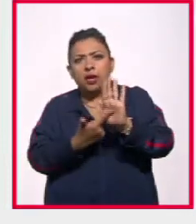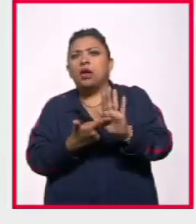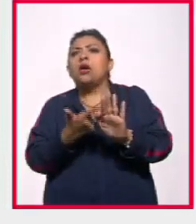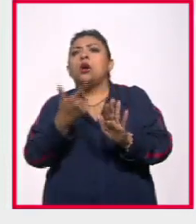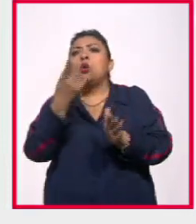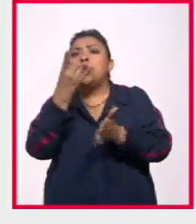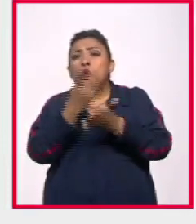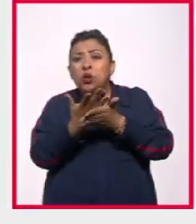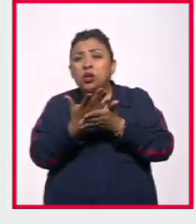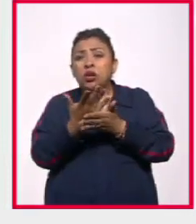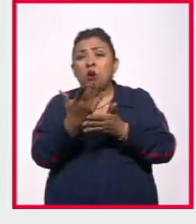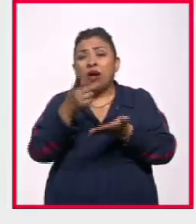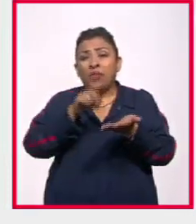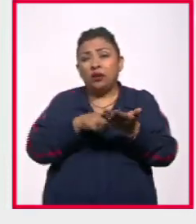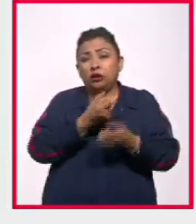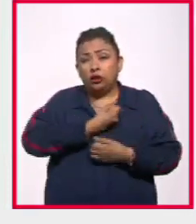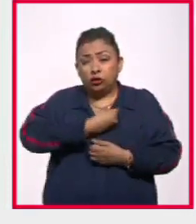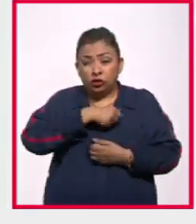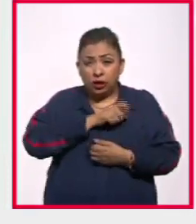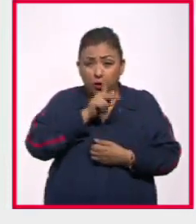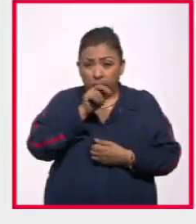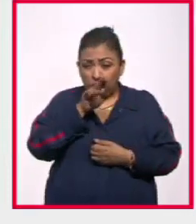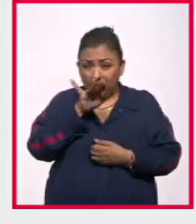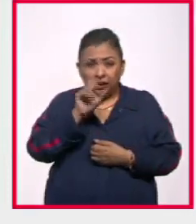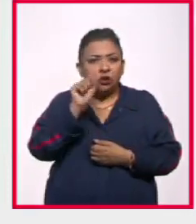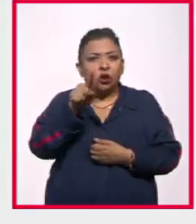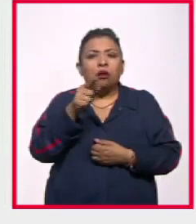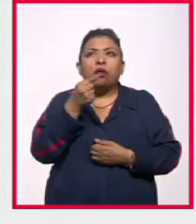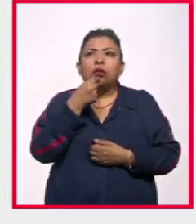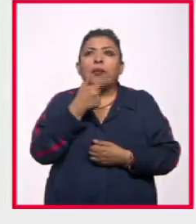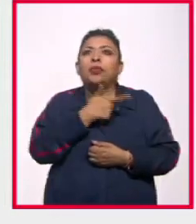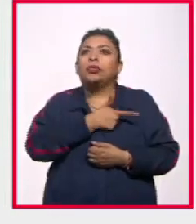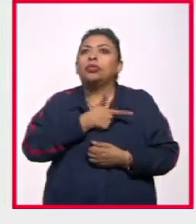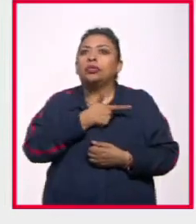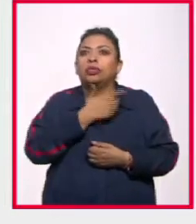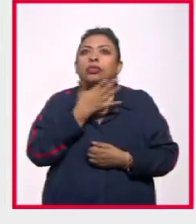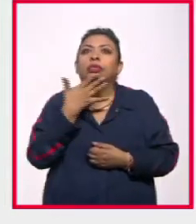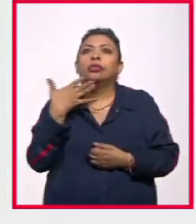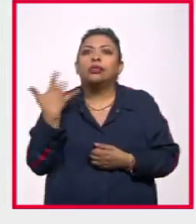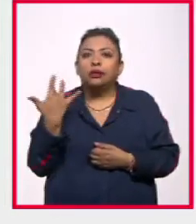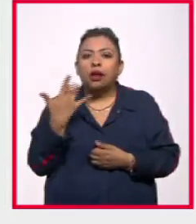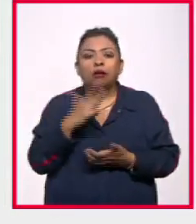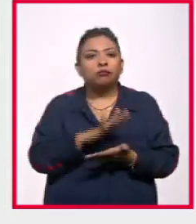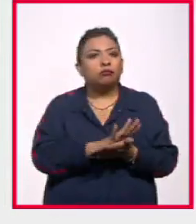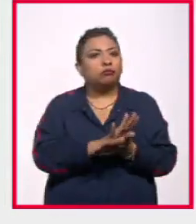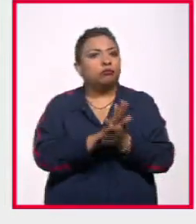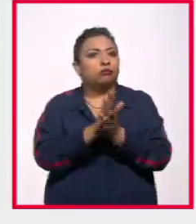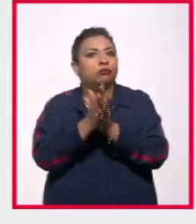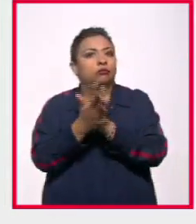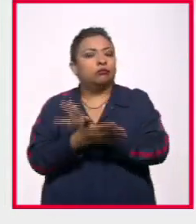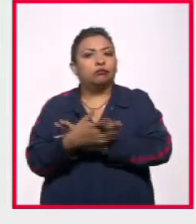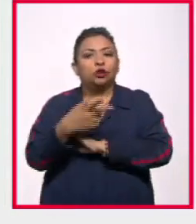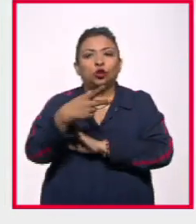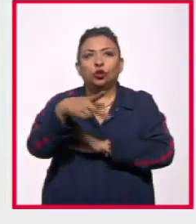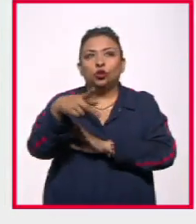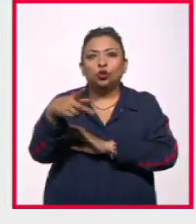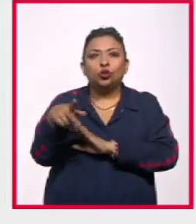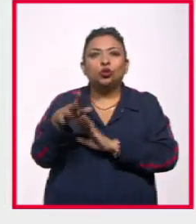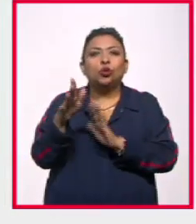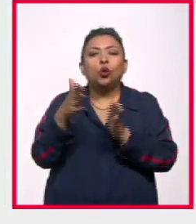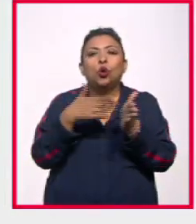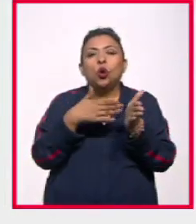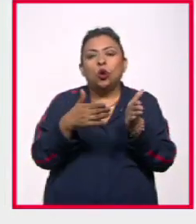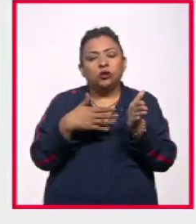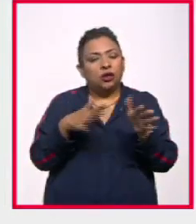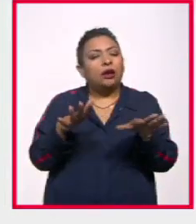no solamente de proteínas, sino de placeres. Y han evolucionado en su propia